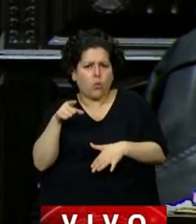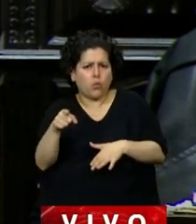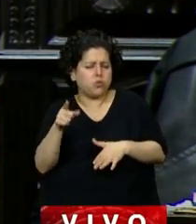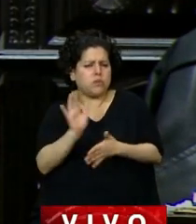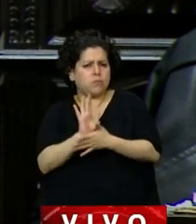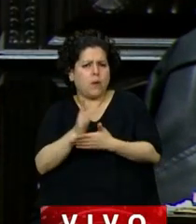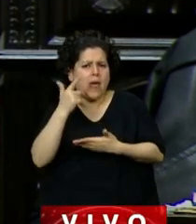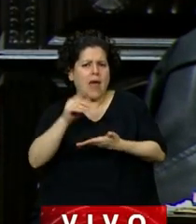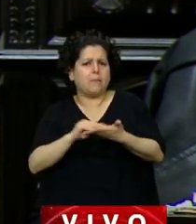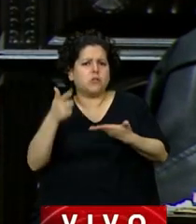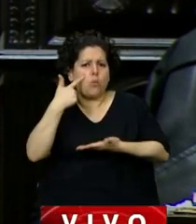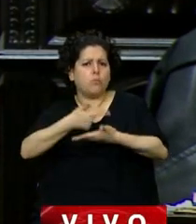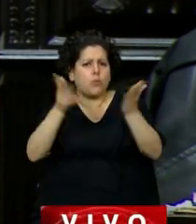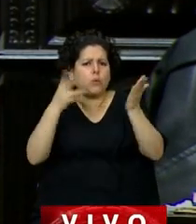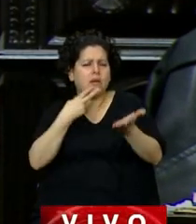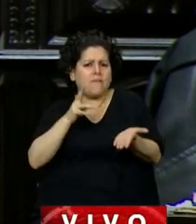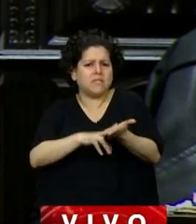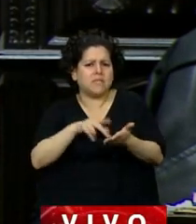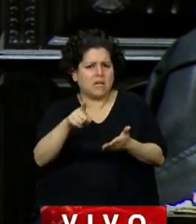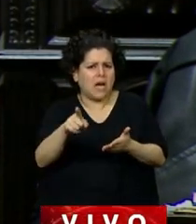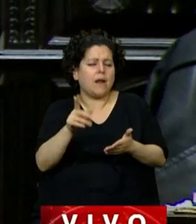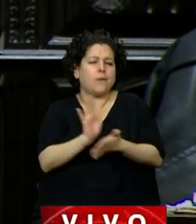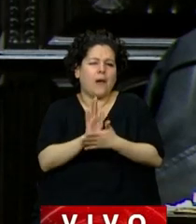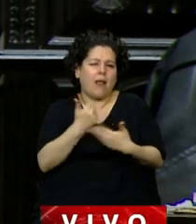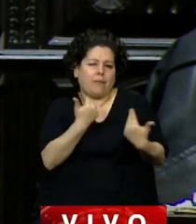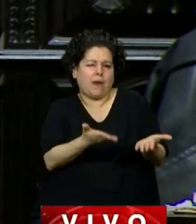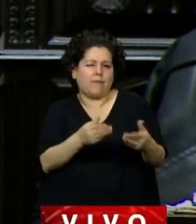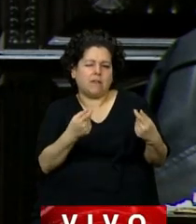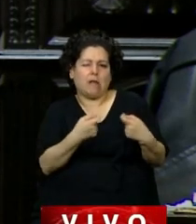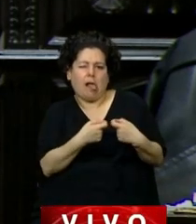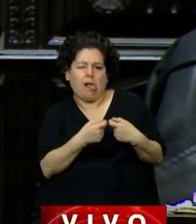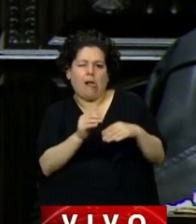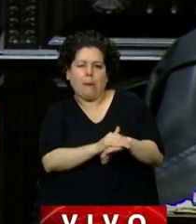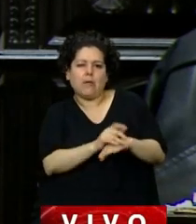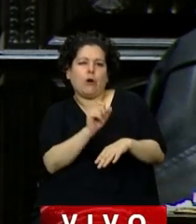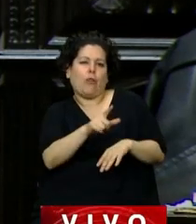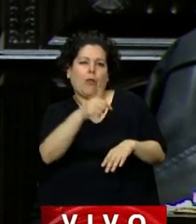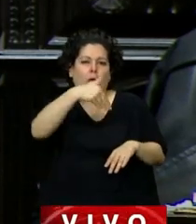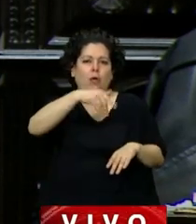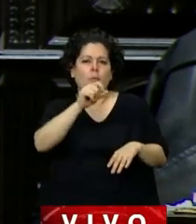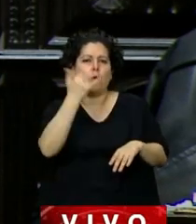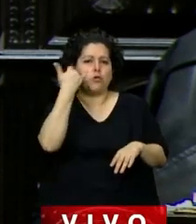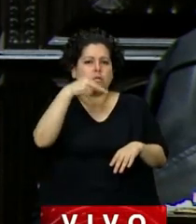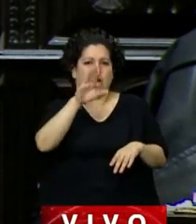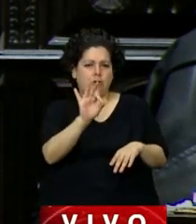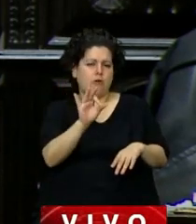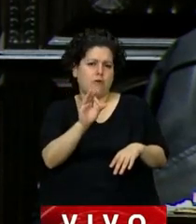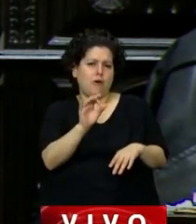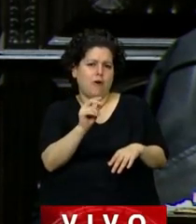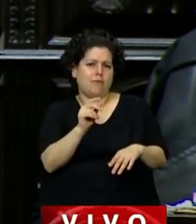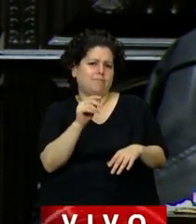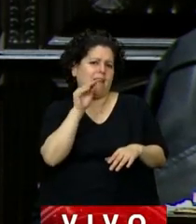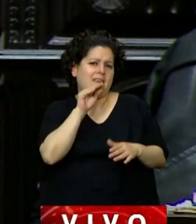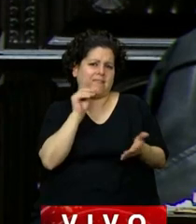la Administración Pública Nacional y los beneficios para los amigos de Moyano, que han tenido un bonus para el sector